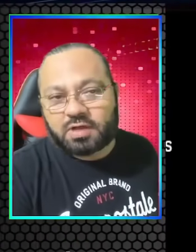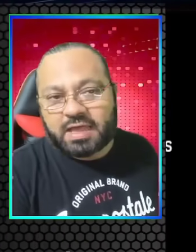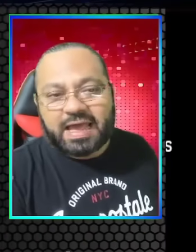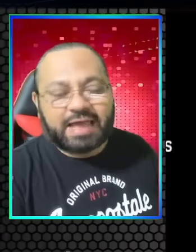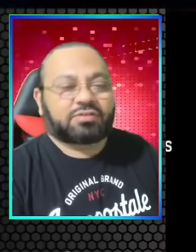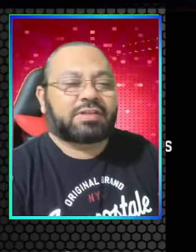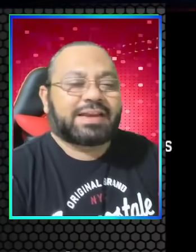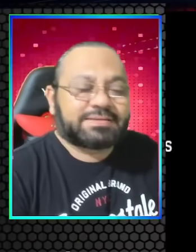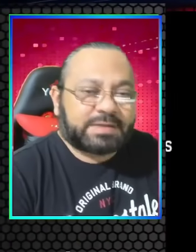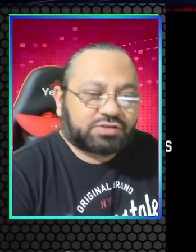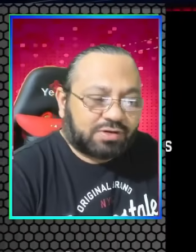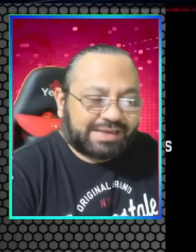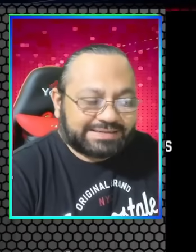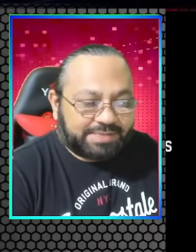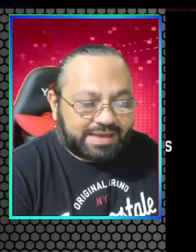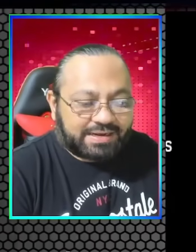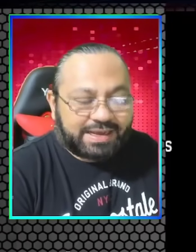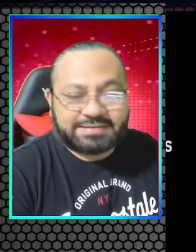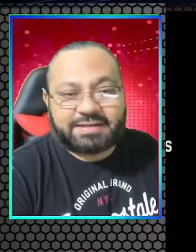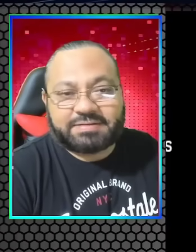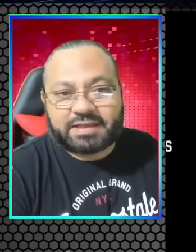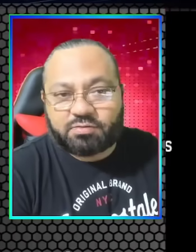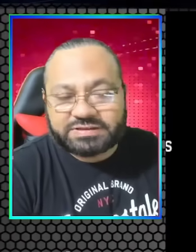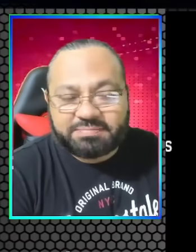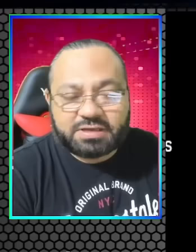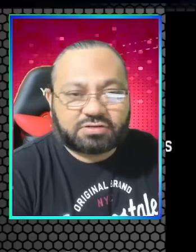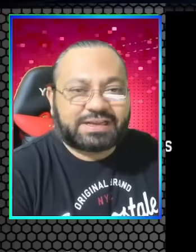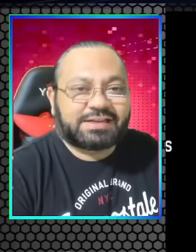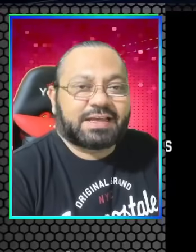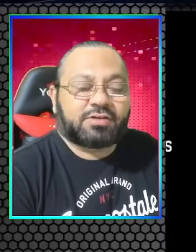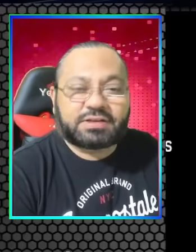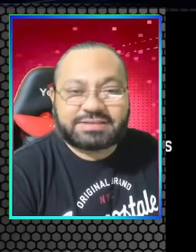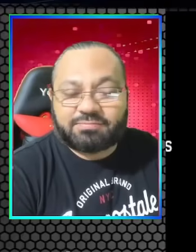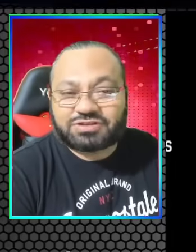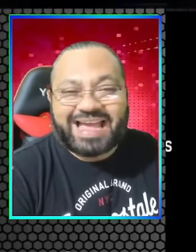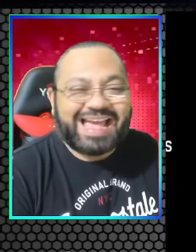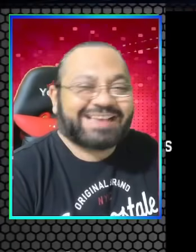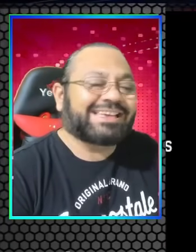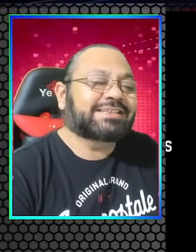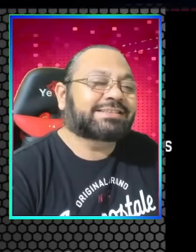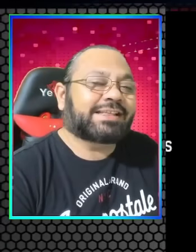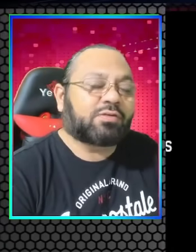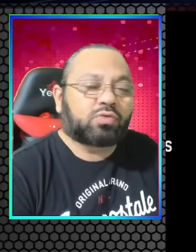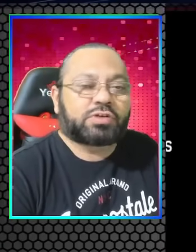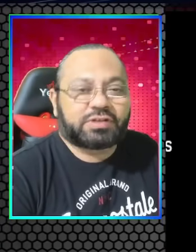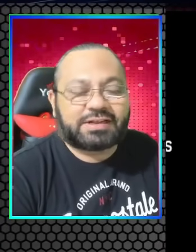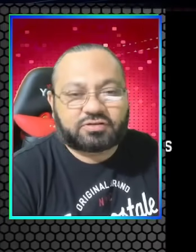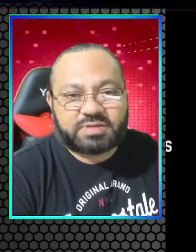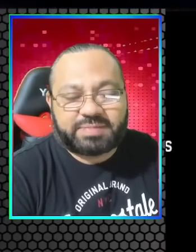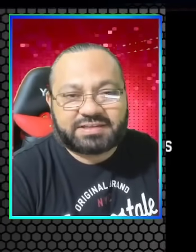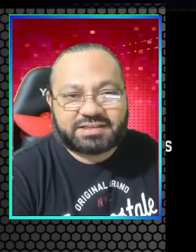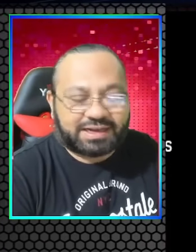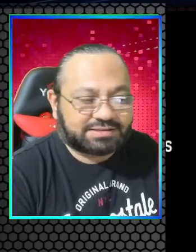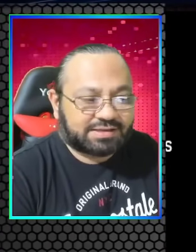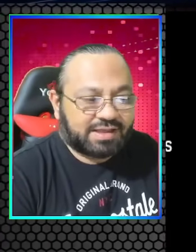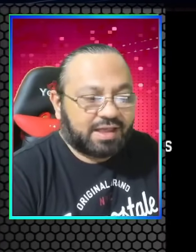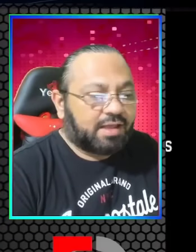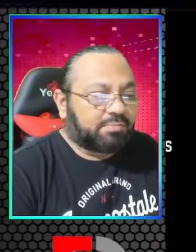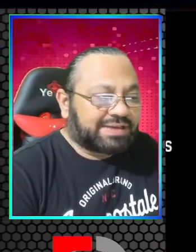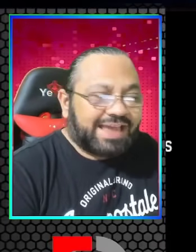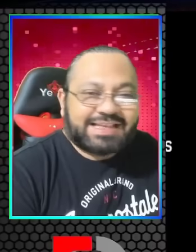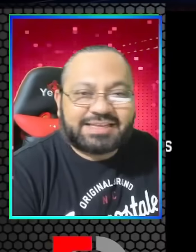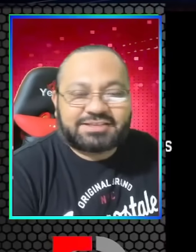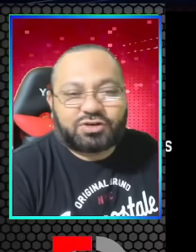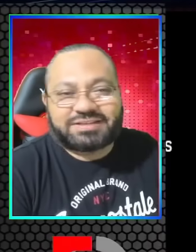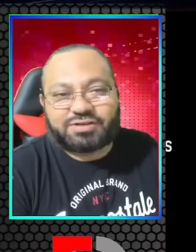saludo a todas las personas que vean este video. Pues amigos, el día de hoy estamos a 15 de julio del 2023.